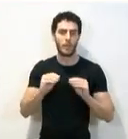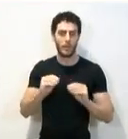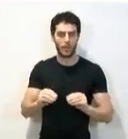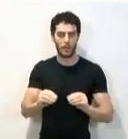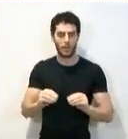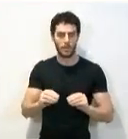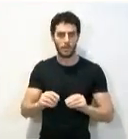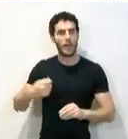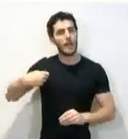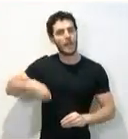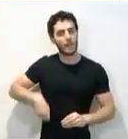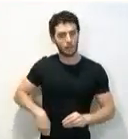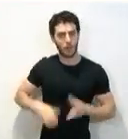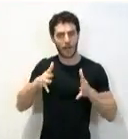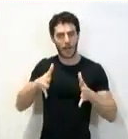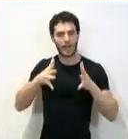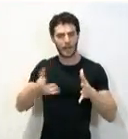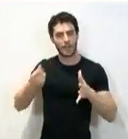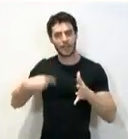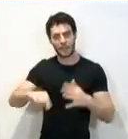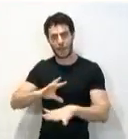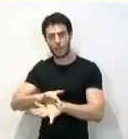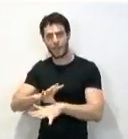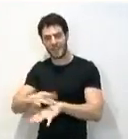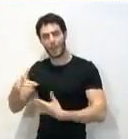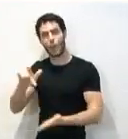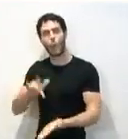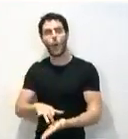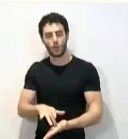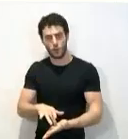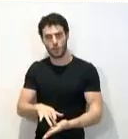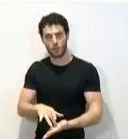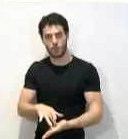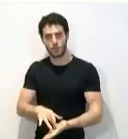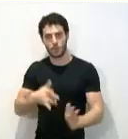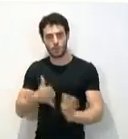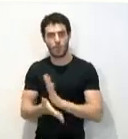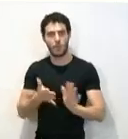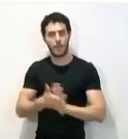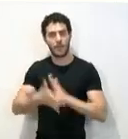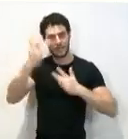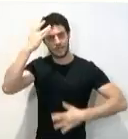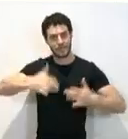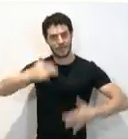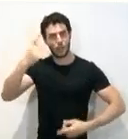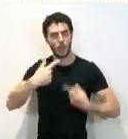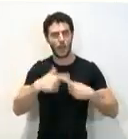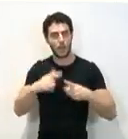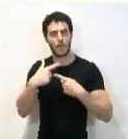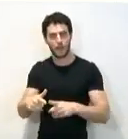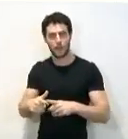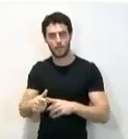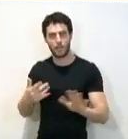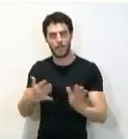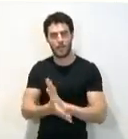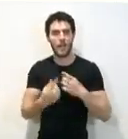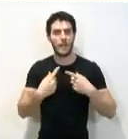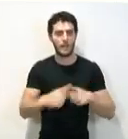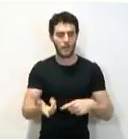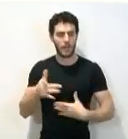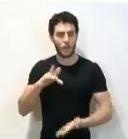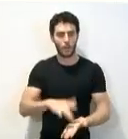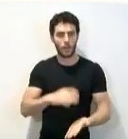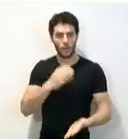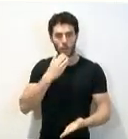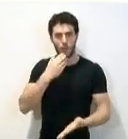del profesional que atiende como del paciente a la hora de relatar los distintos síntomas que puedan tener. No es lo mismo cuando